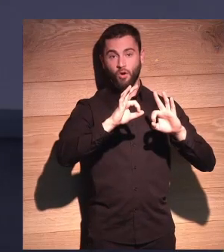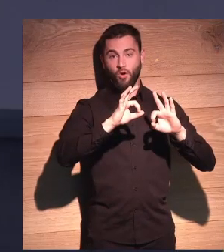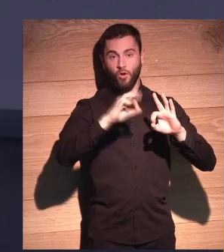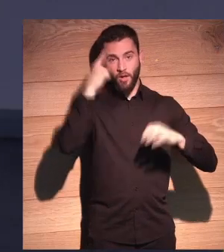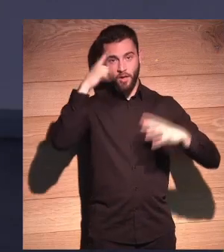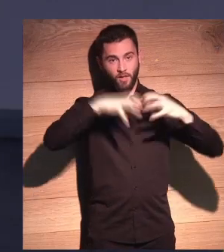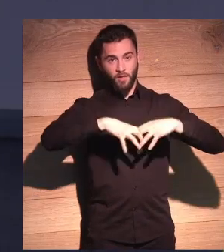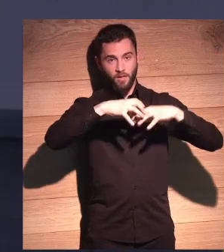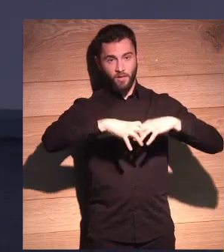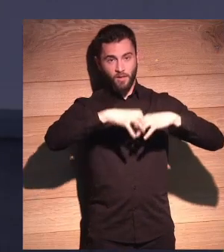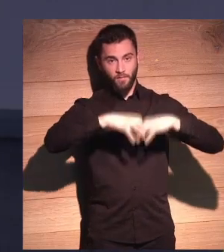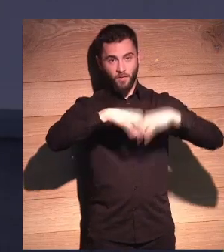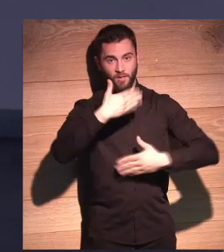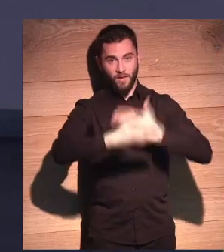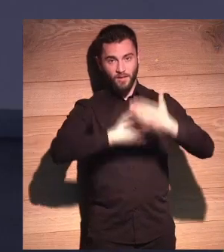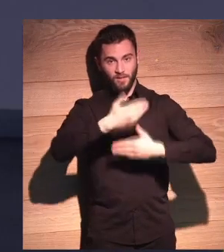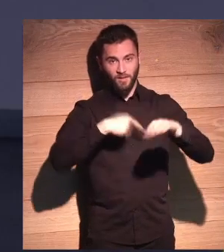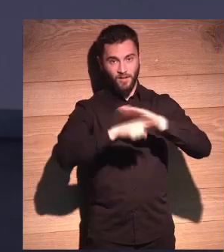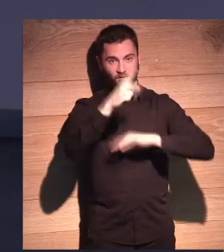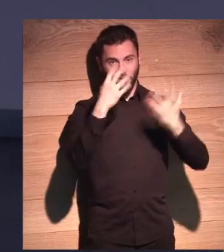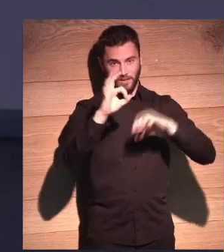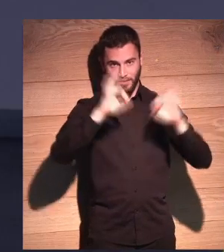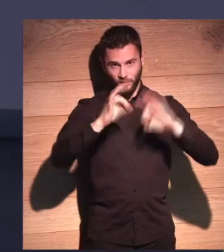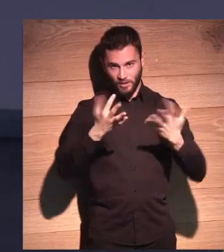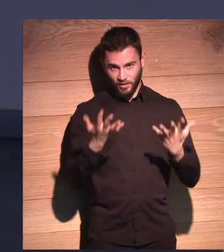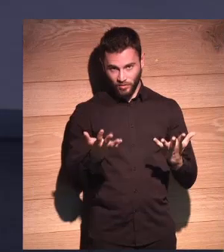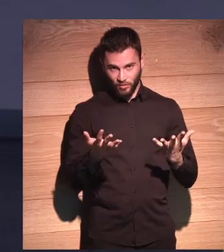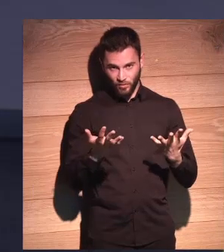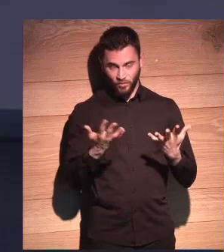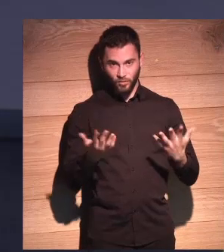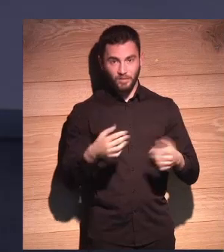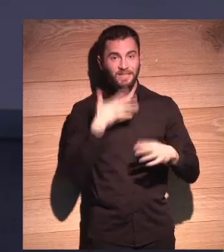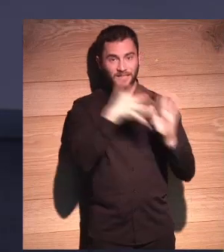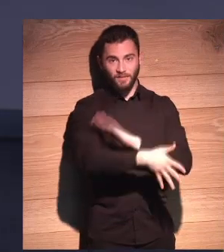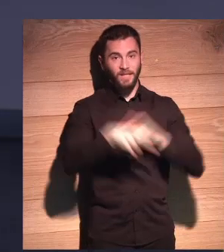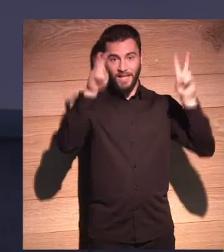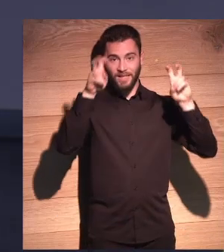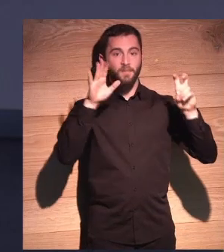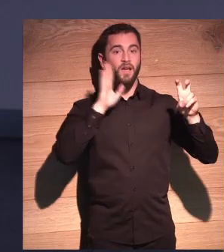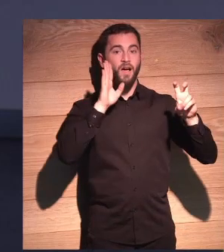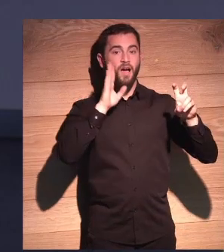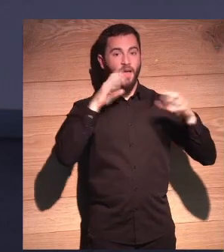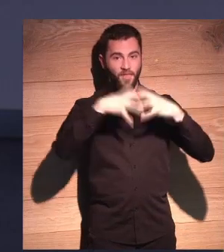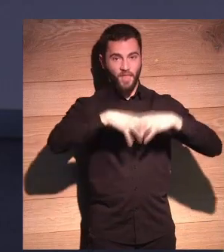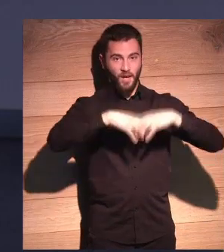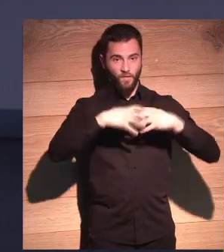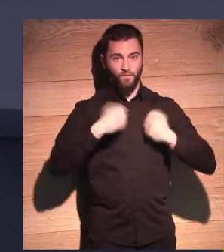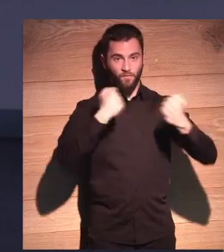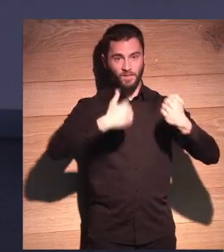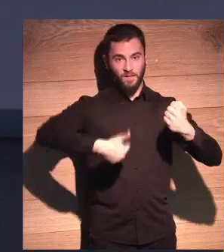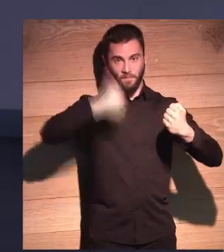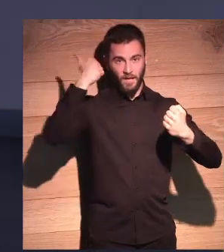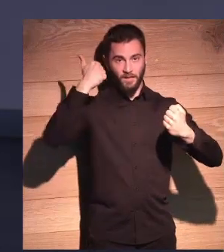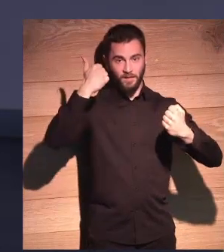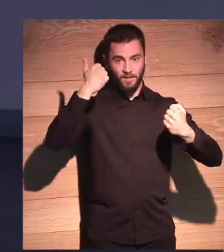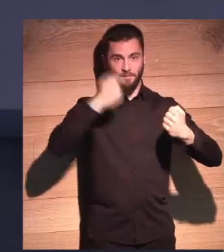tiene el cerebro de desarrollar. Es decir, que solo en ese tema el cerebro es mucho más potente que nosotros